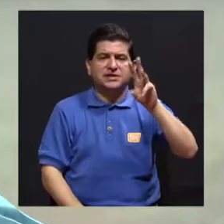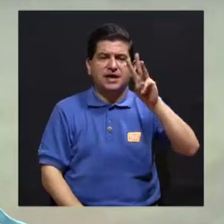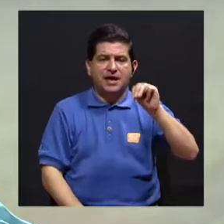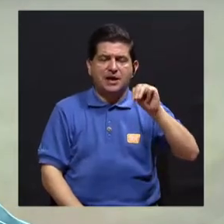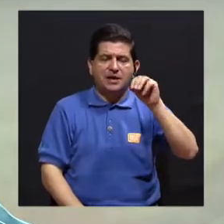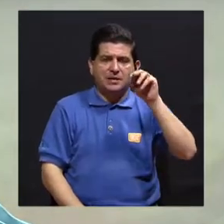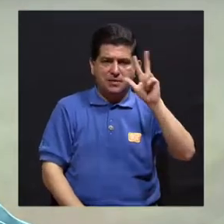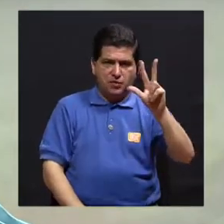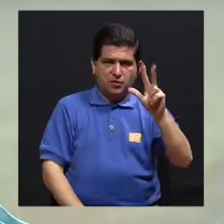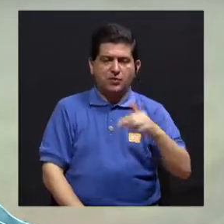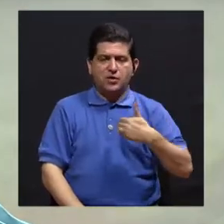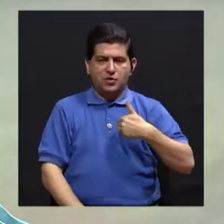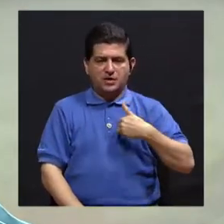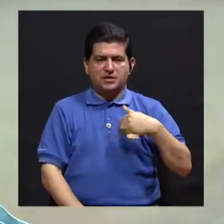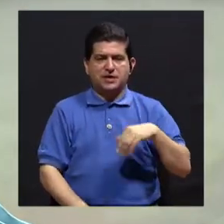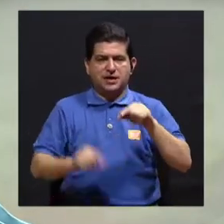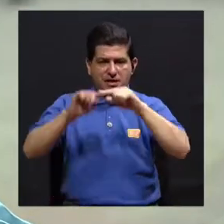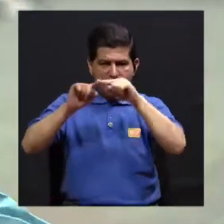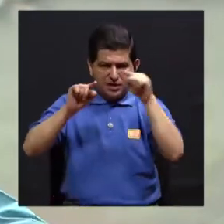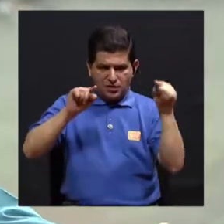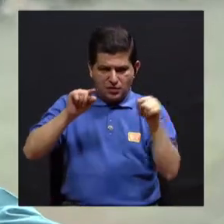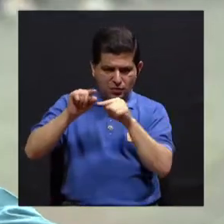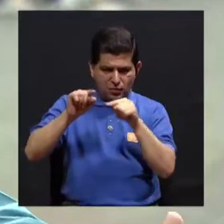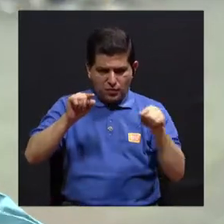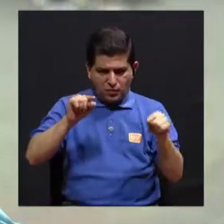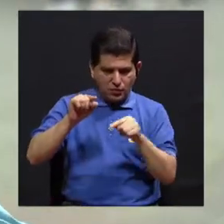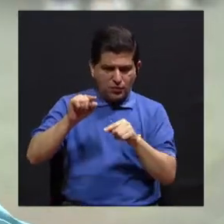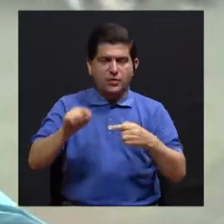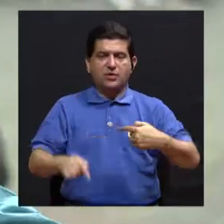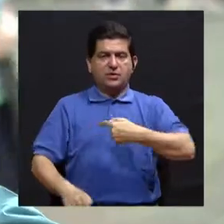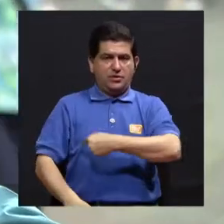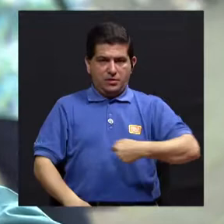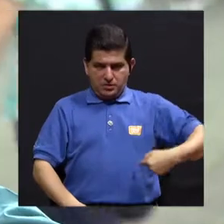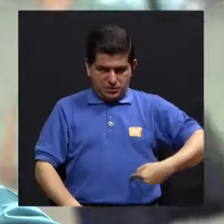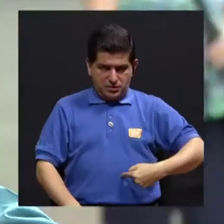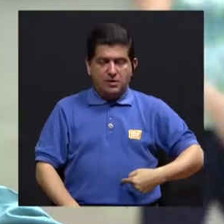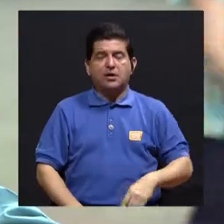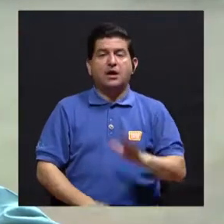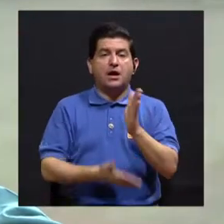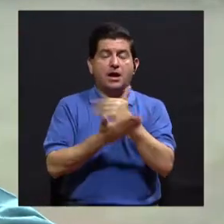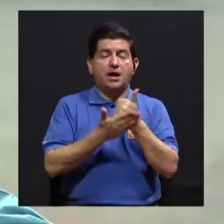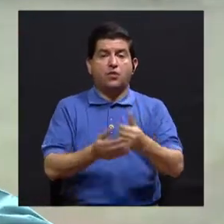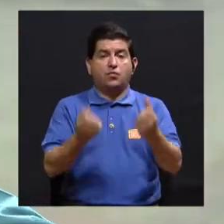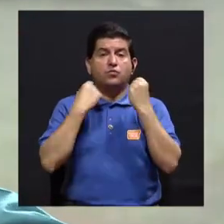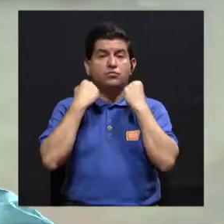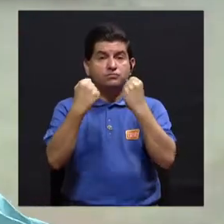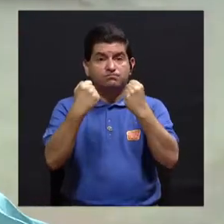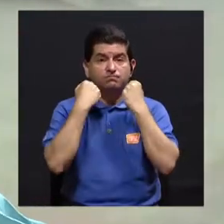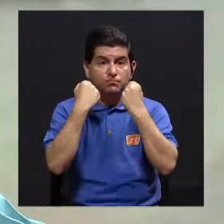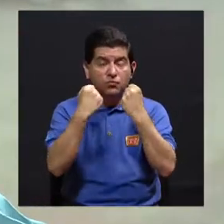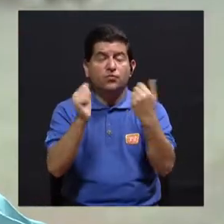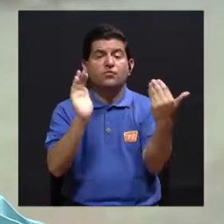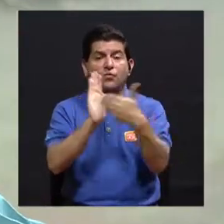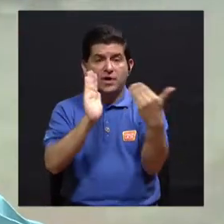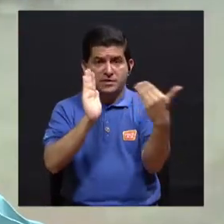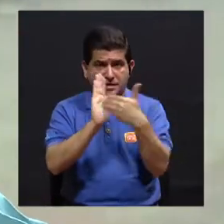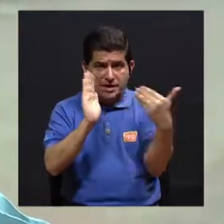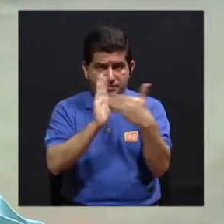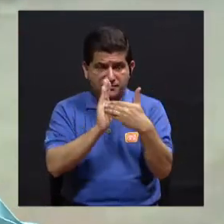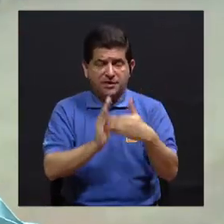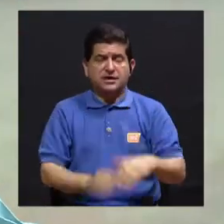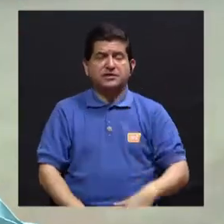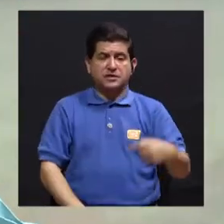centímetro cúbico que haya en el intestino, ¿verdad? Hay otros que por sí mismos tienen una capacidad muy fuerte de causar daños